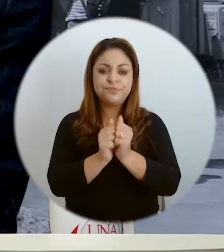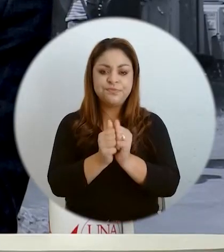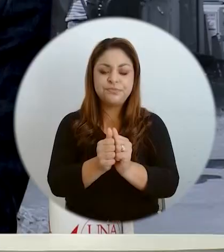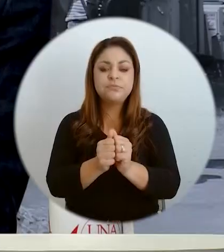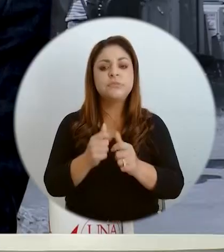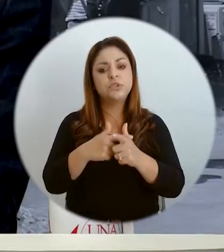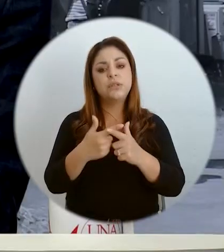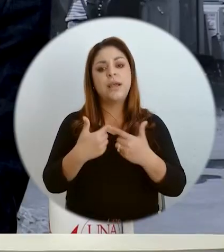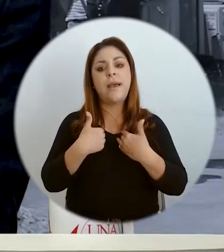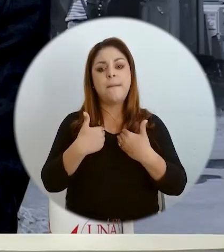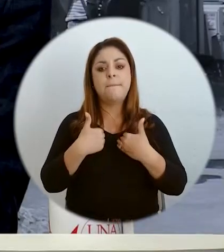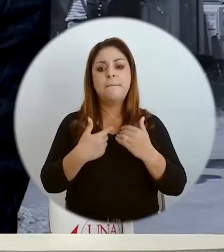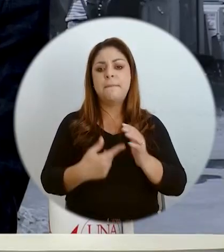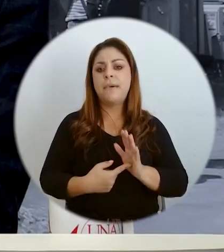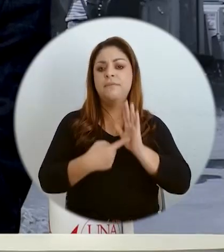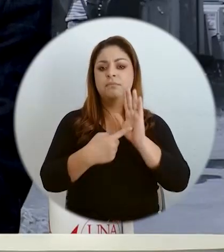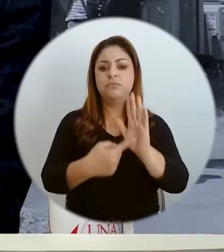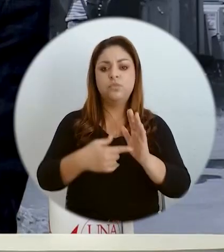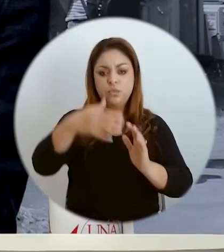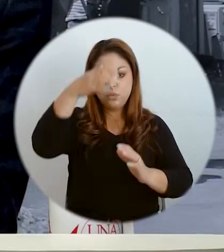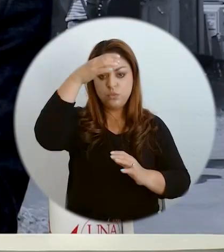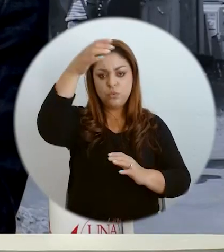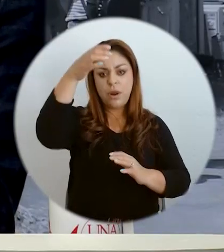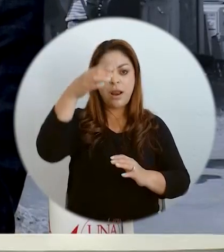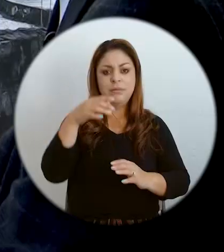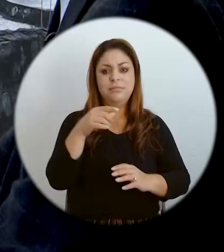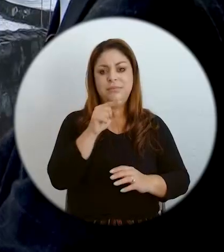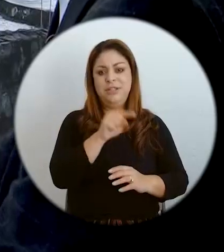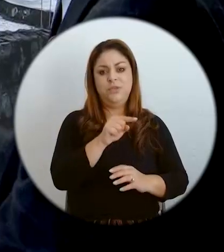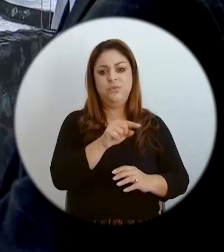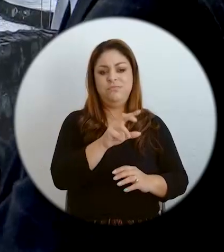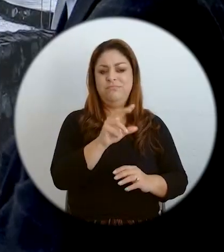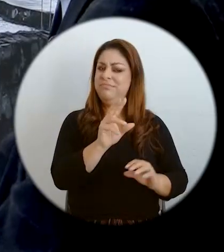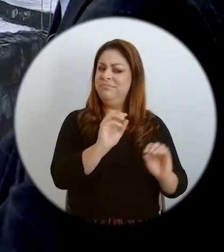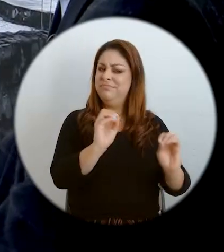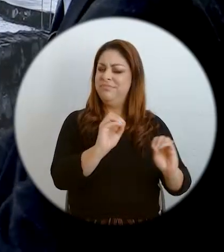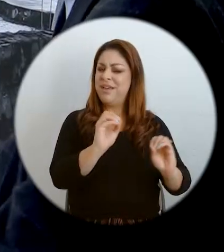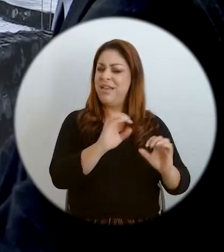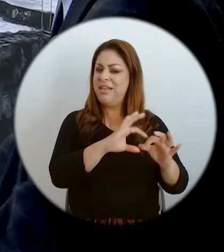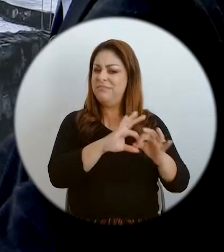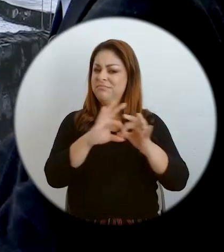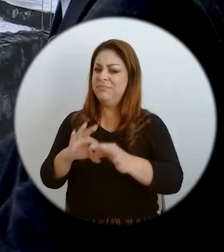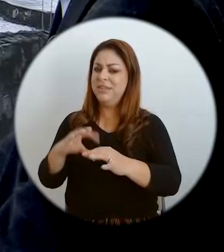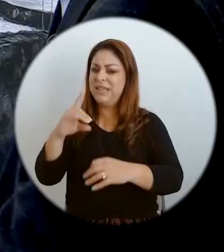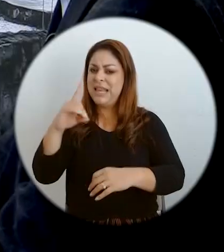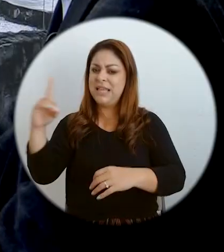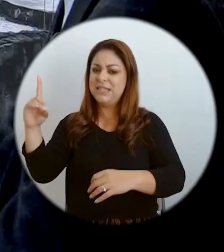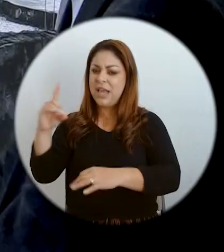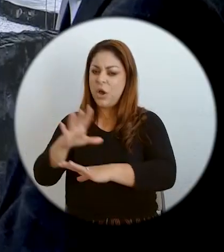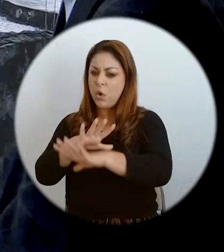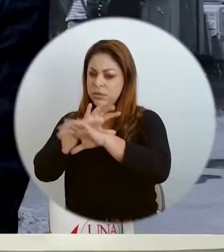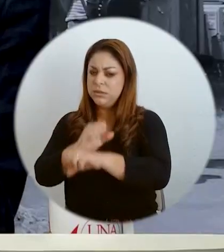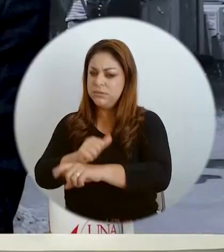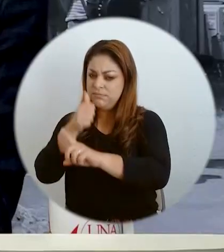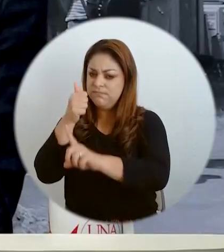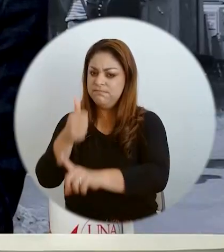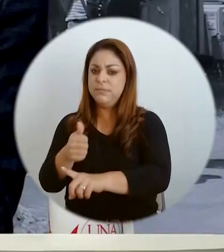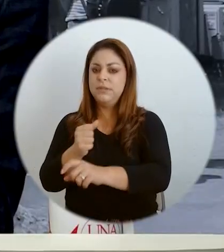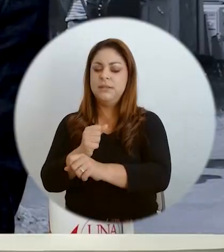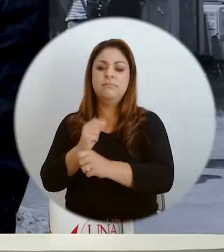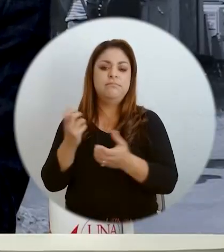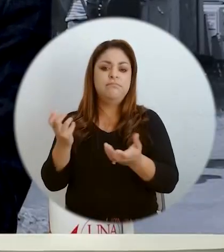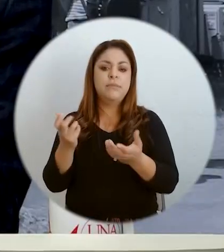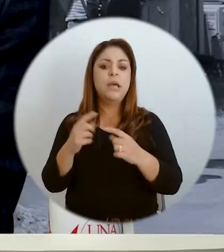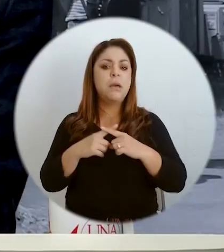de deportes. Entonces tiene manifestaciones culturales que no asociaríamos con la derecha o con el conservadurismo